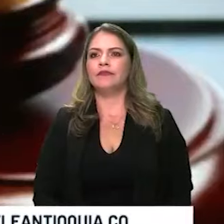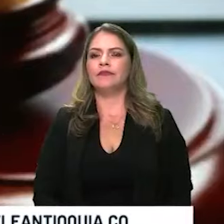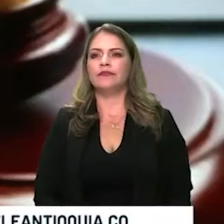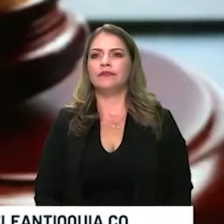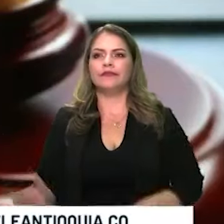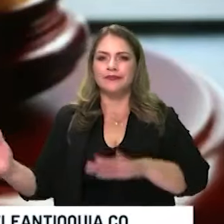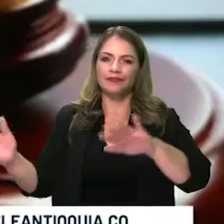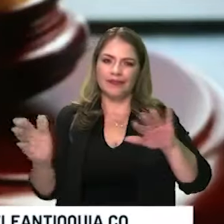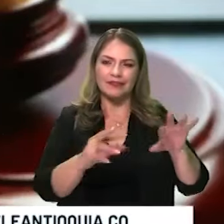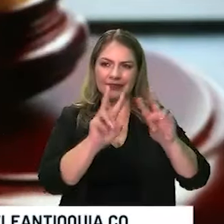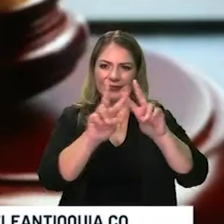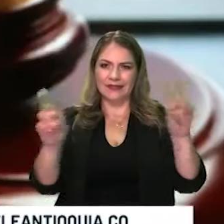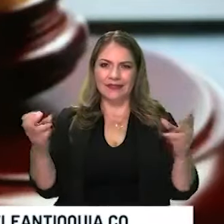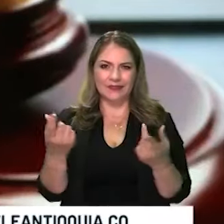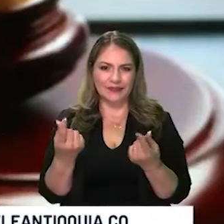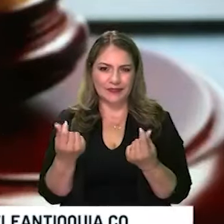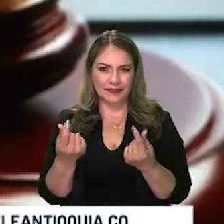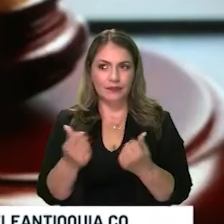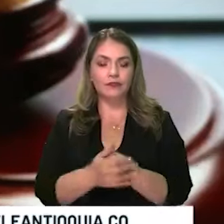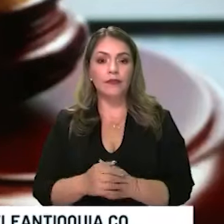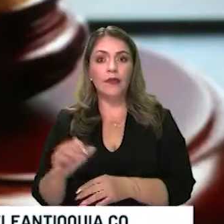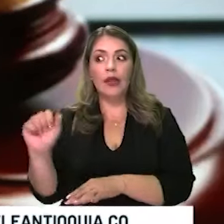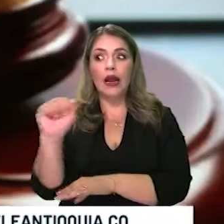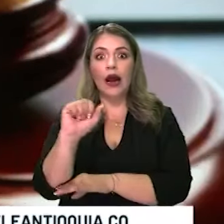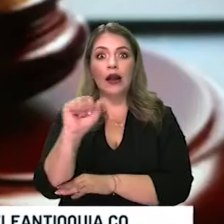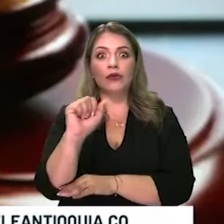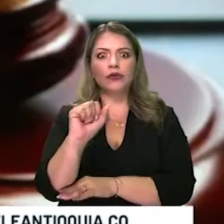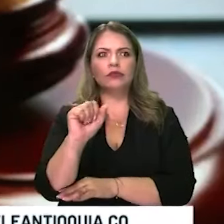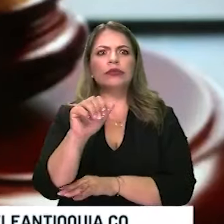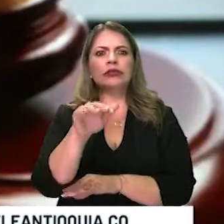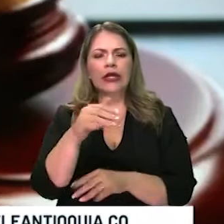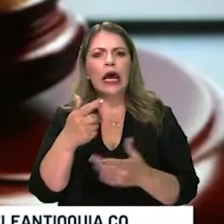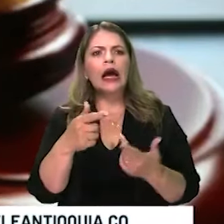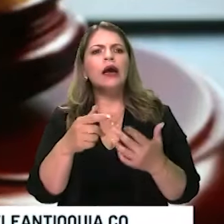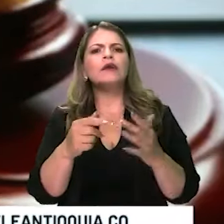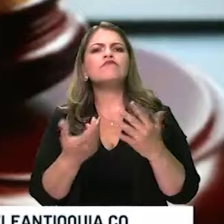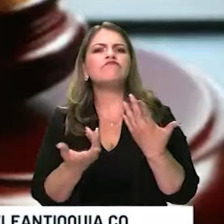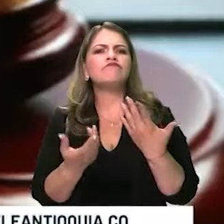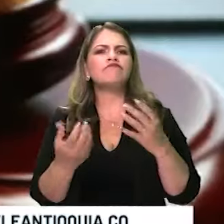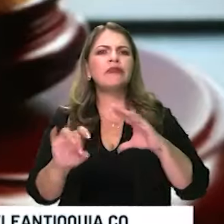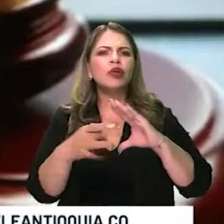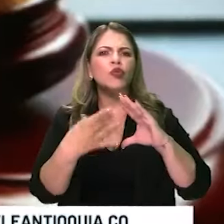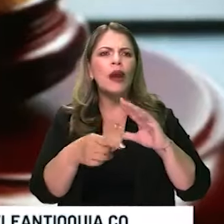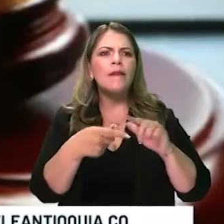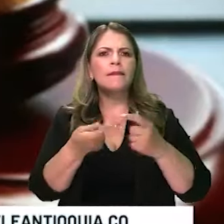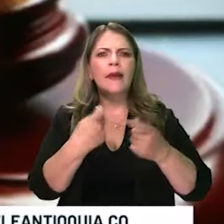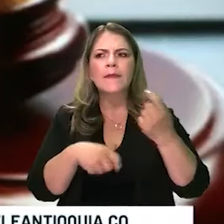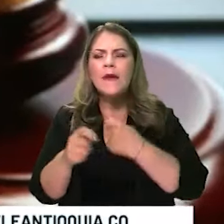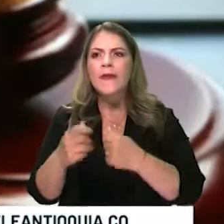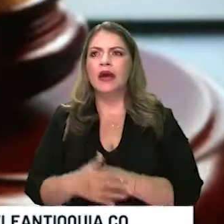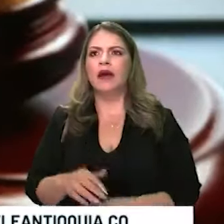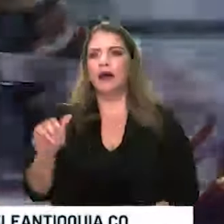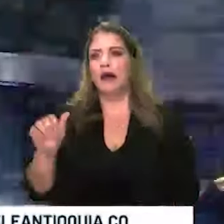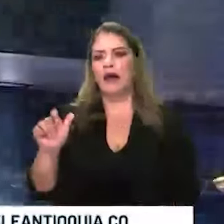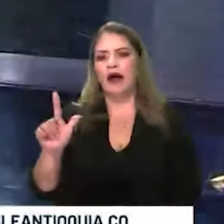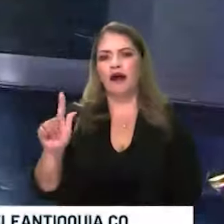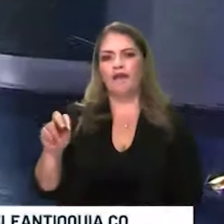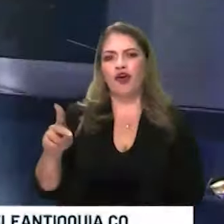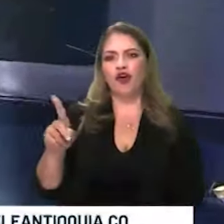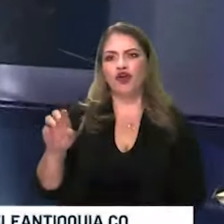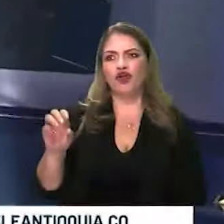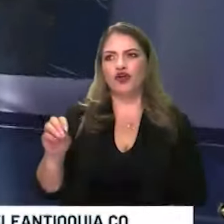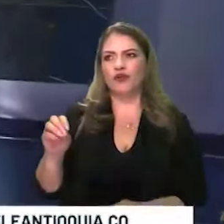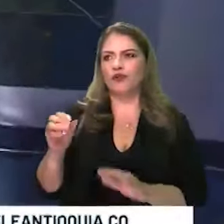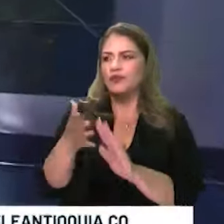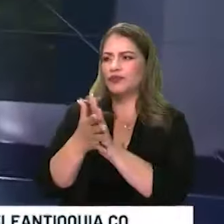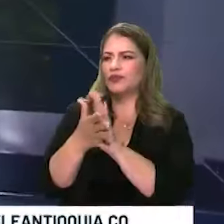crece la comercialización de vehículos a través de las plataformas digitales. Nuestro periodista Alfonso López nos ampliará la información. Alfonso, buenas